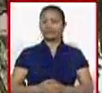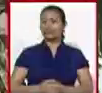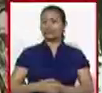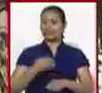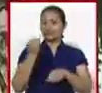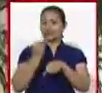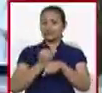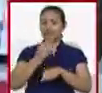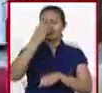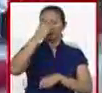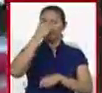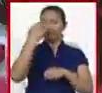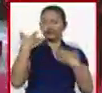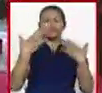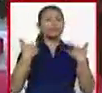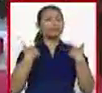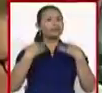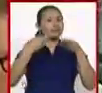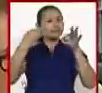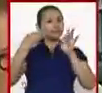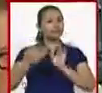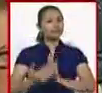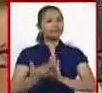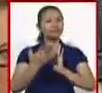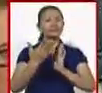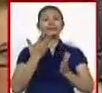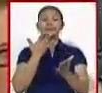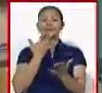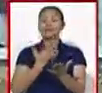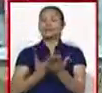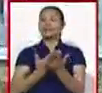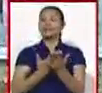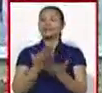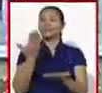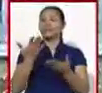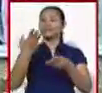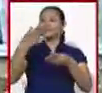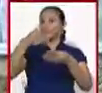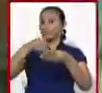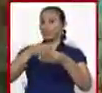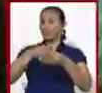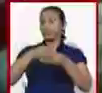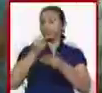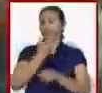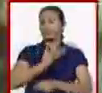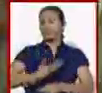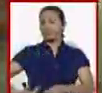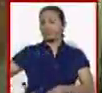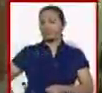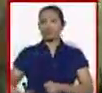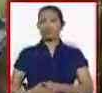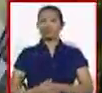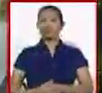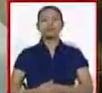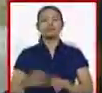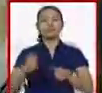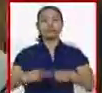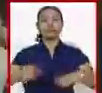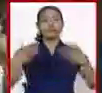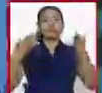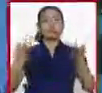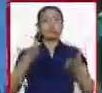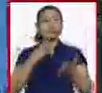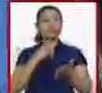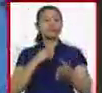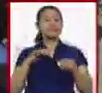la Iglesia Católica ya tomó una postura frente al planteamiento de una posible repostulación del presidente Evo Morales, la